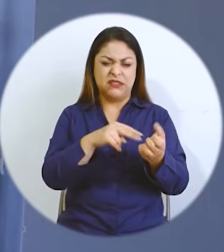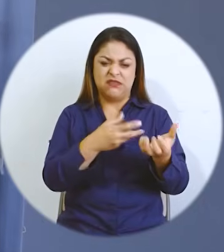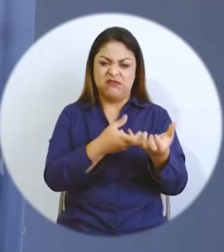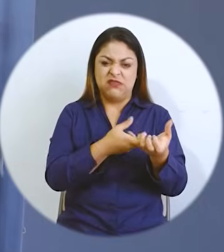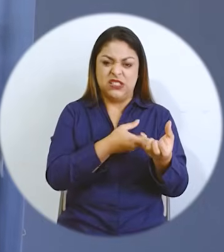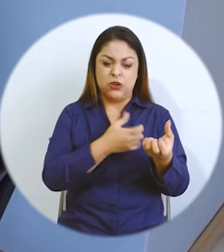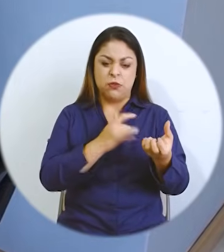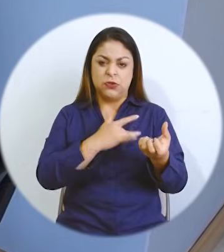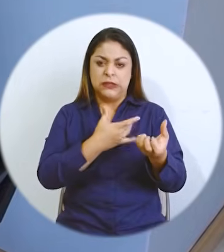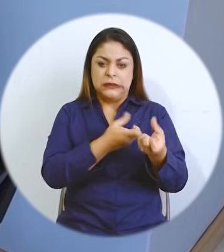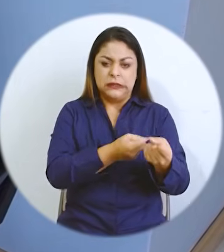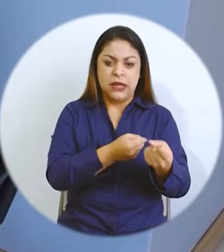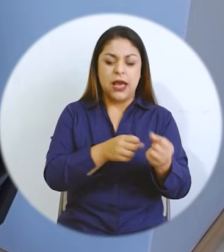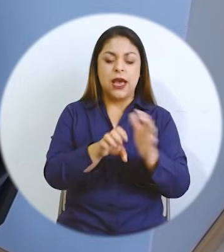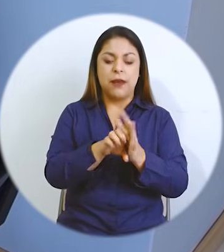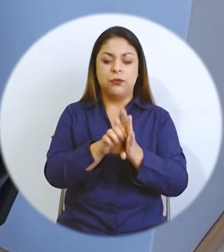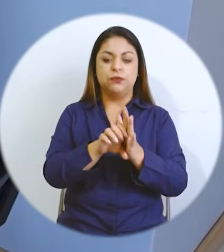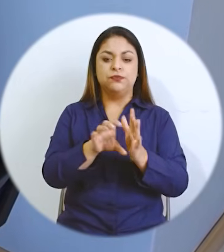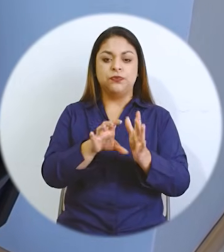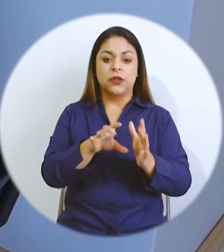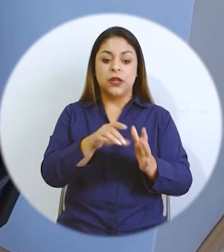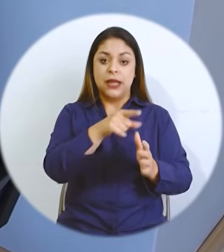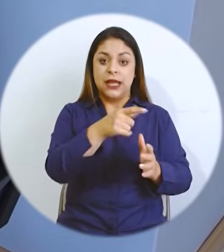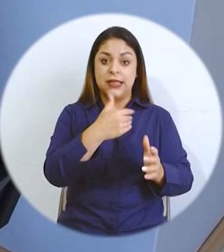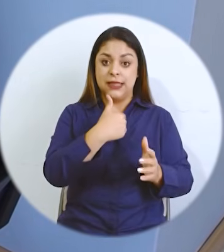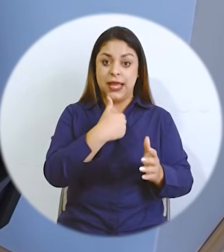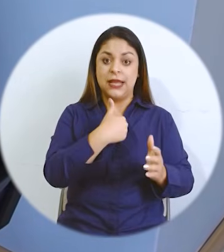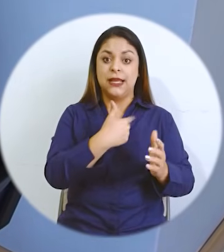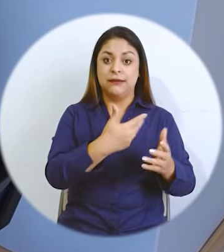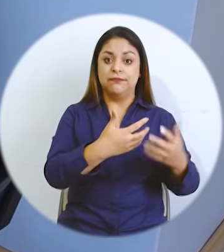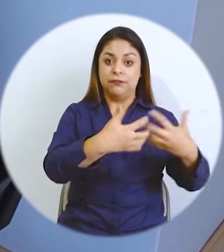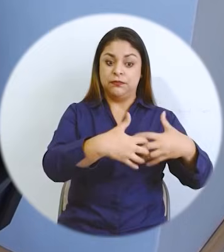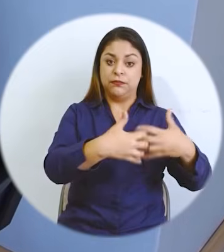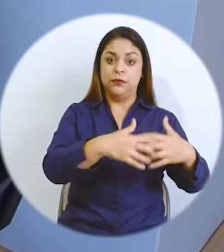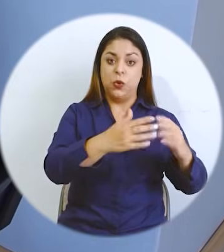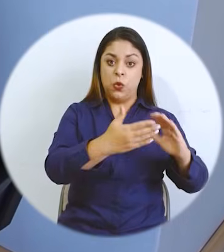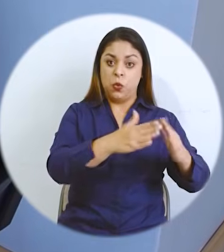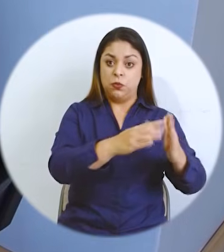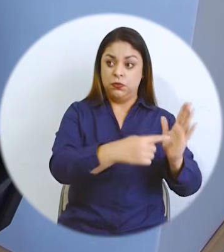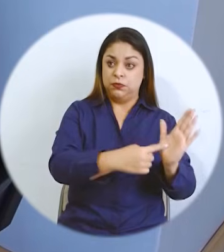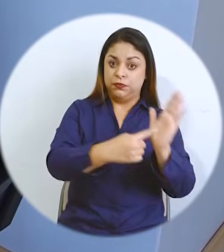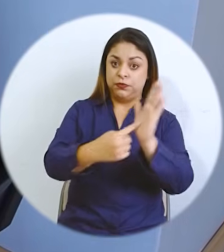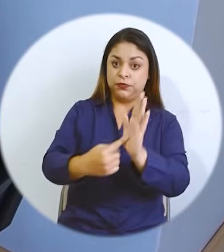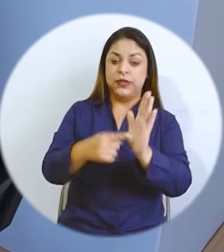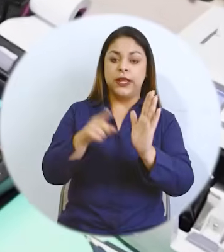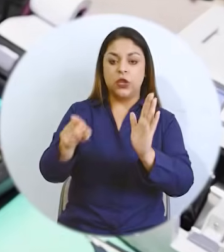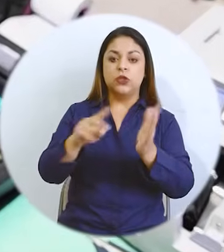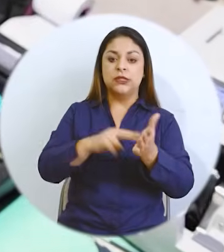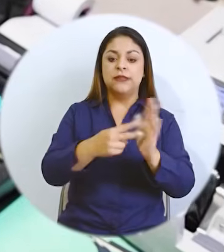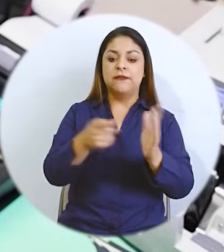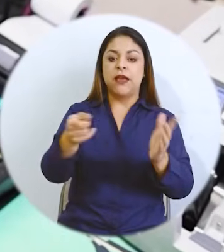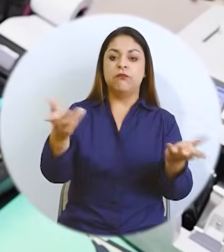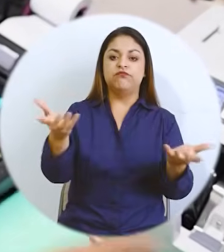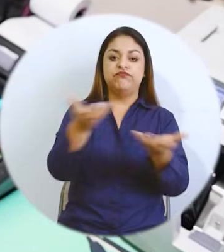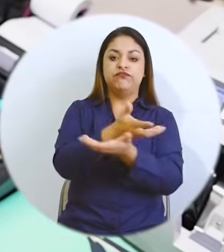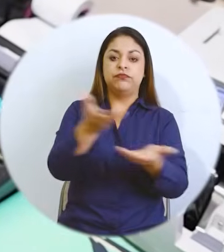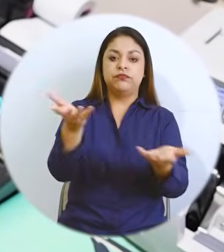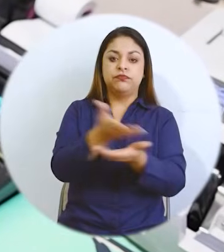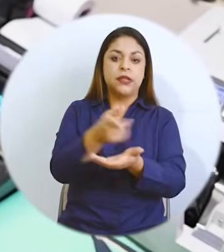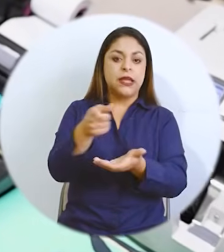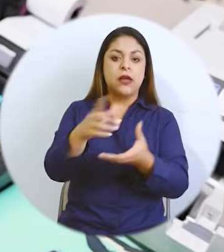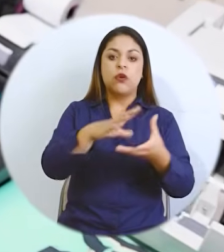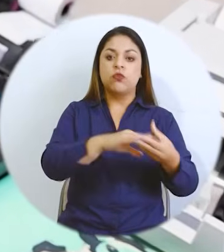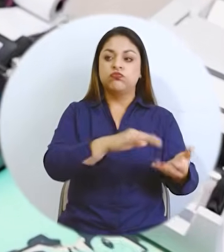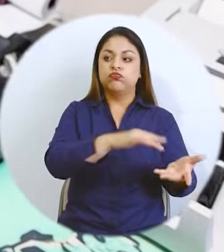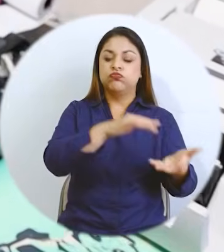tener un reconocimiento por parte del ente regulador y poder mostrarlo a la comunidad, es también como una señal de rendición de cuentas a